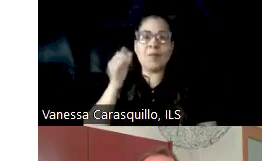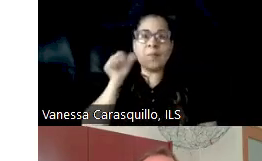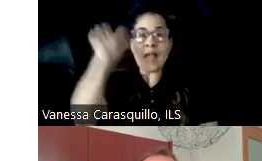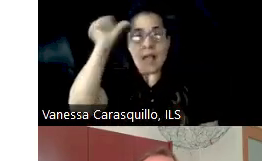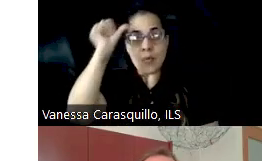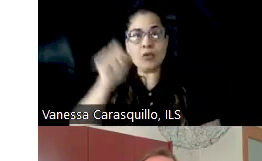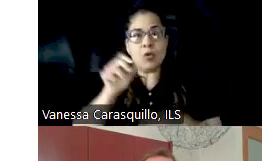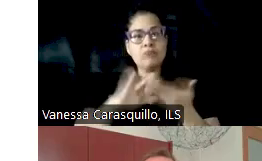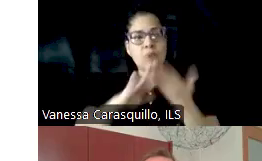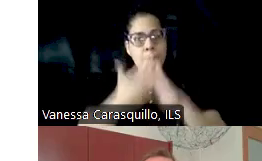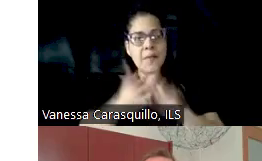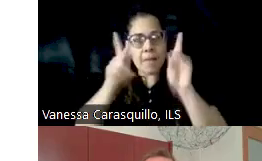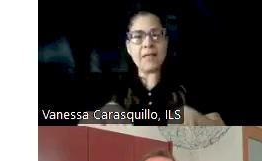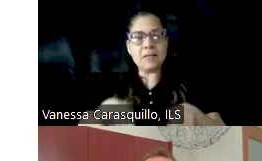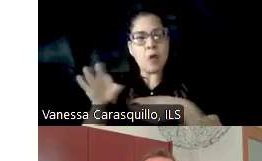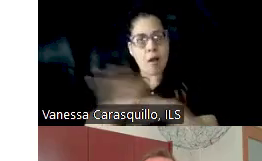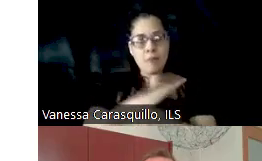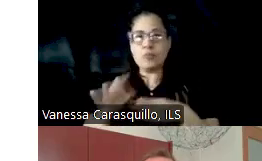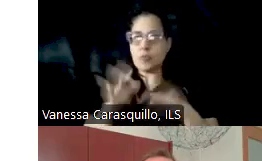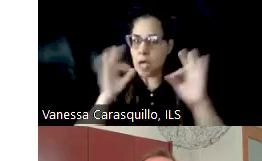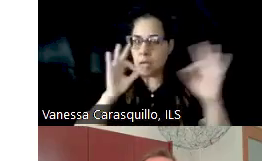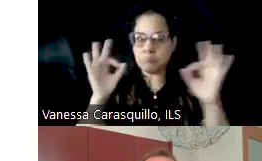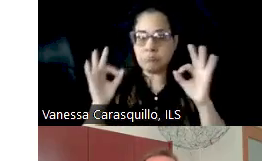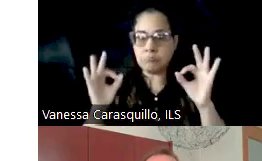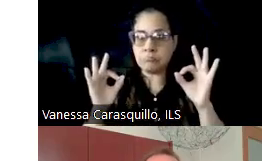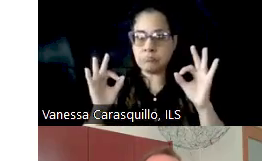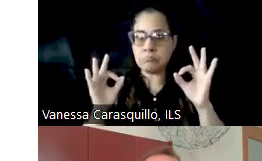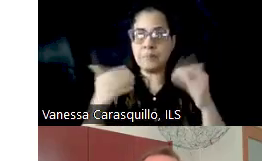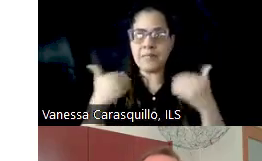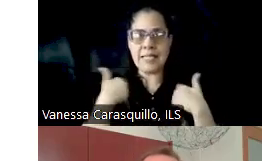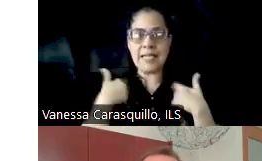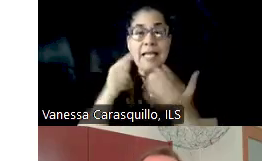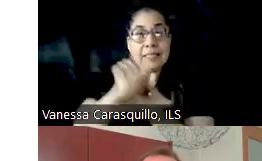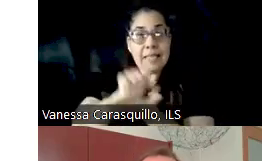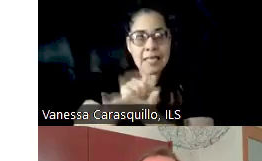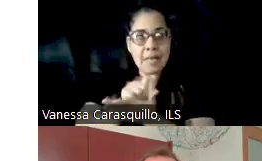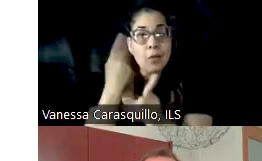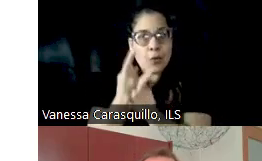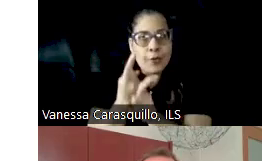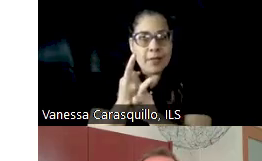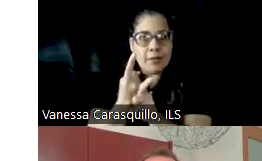funcional y pueda tener un tratamiento que responda a eso.